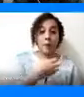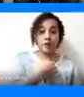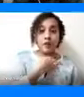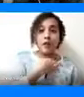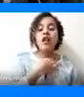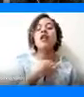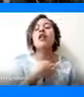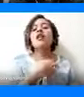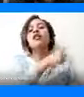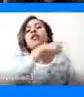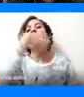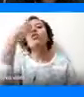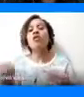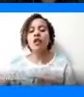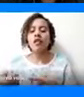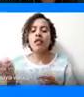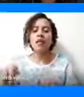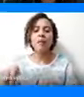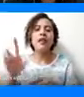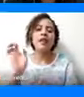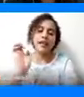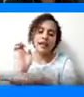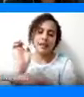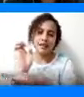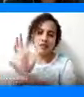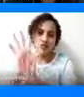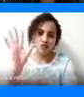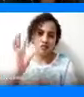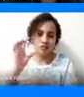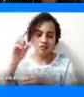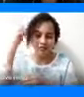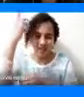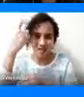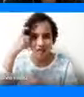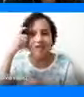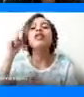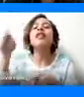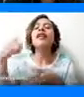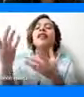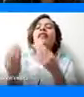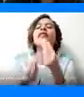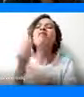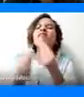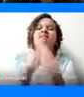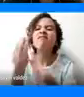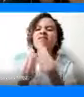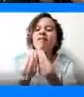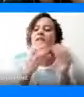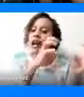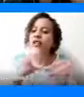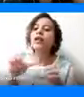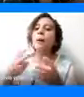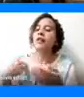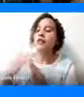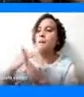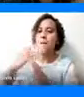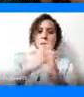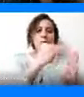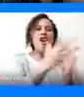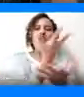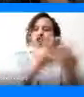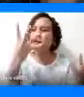estatales, en el desarrollo de acciones de prevención del delito. Recuerden que